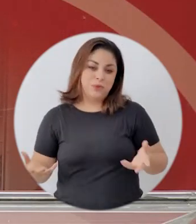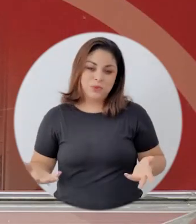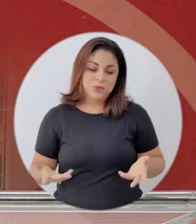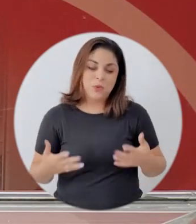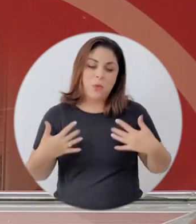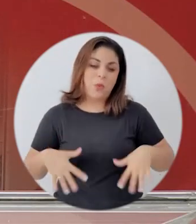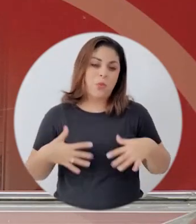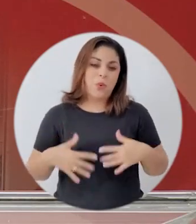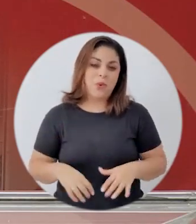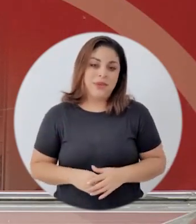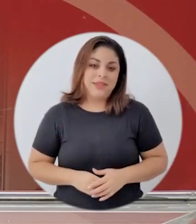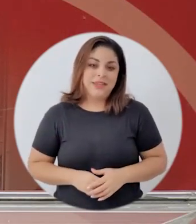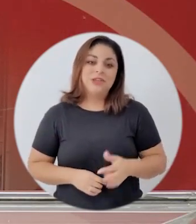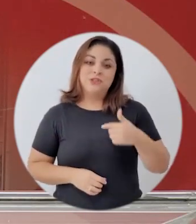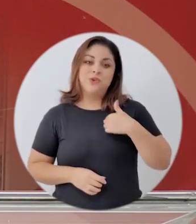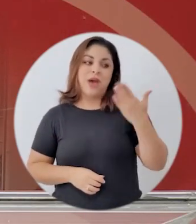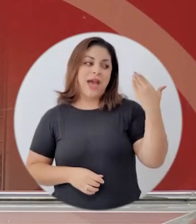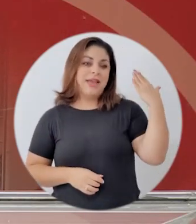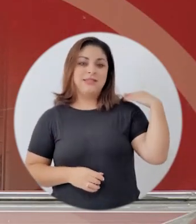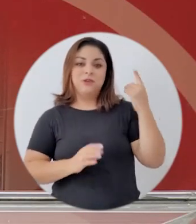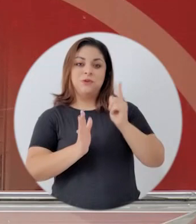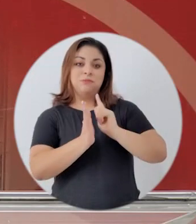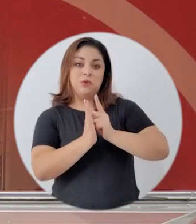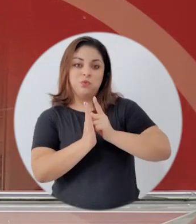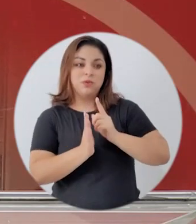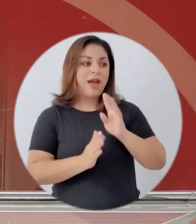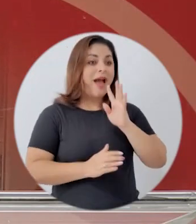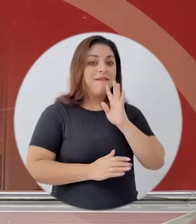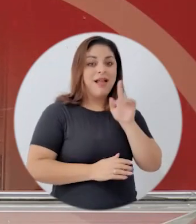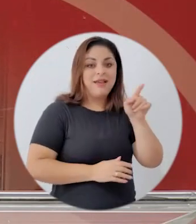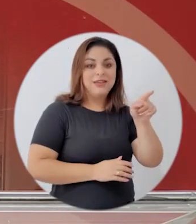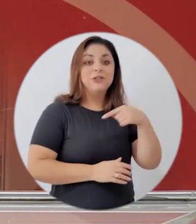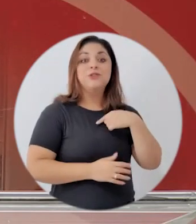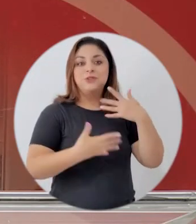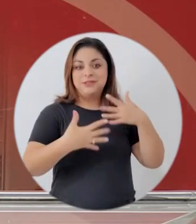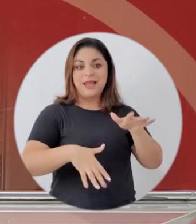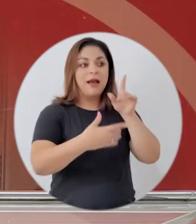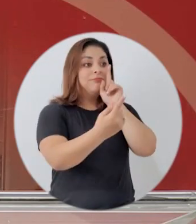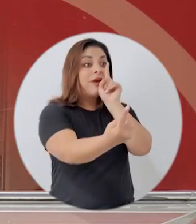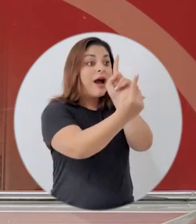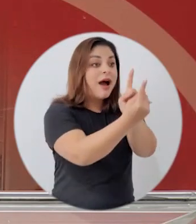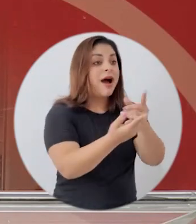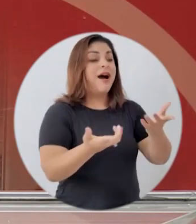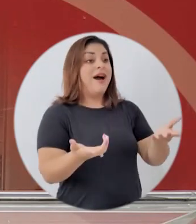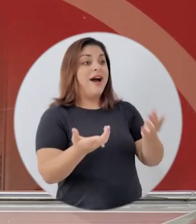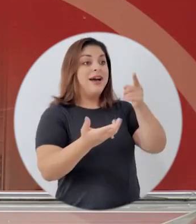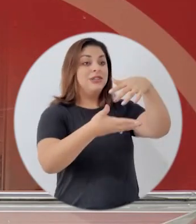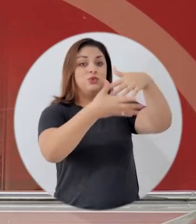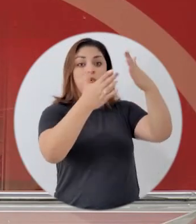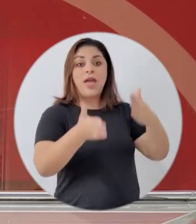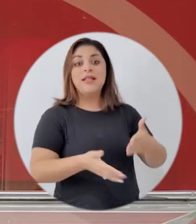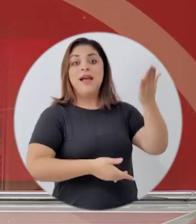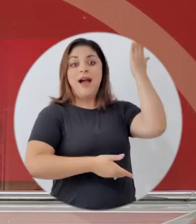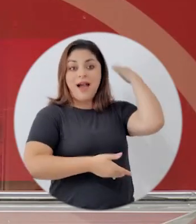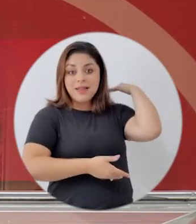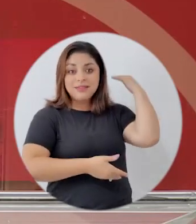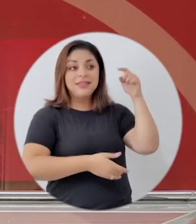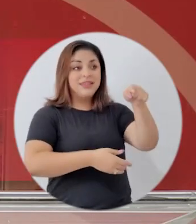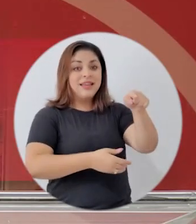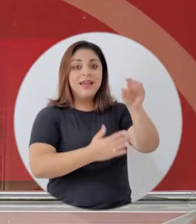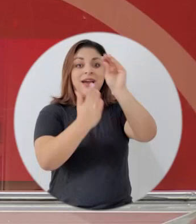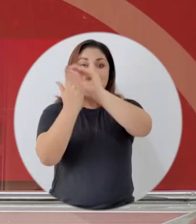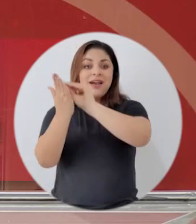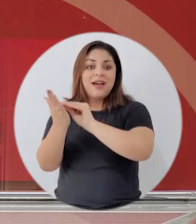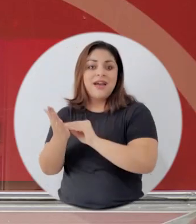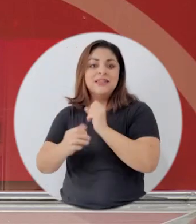Y curiosamente hace unos minutos conversaba con Sara de que efectivamente ya me he topado estudiantes que